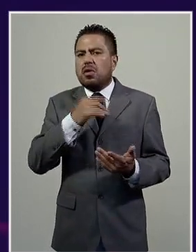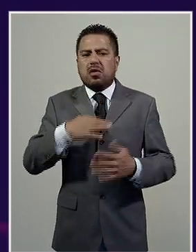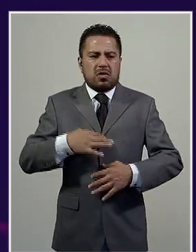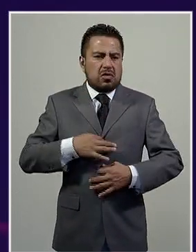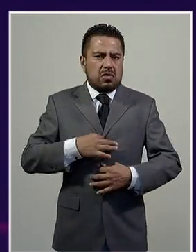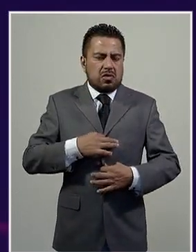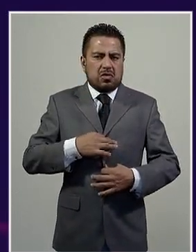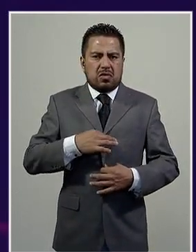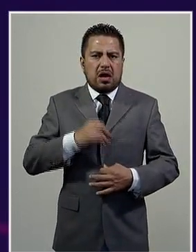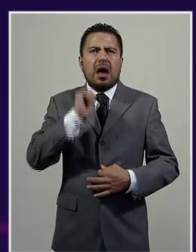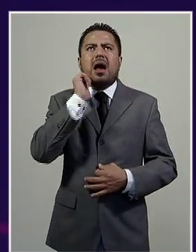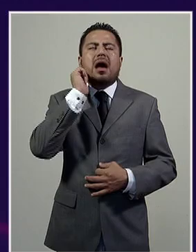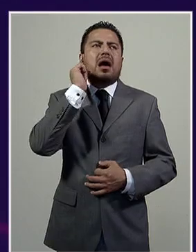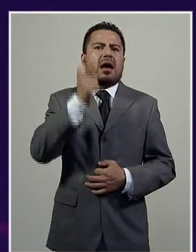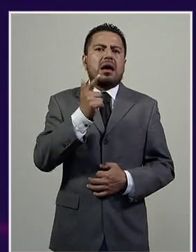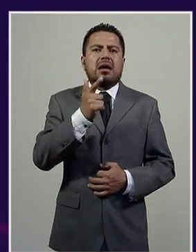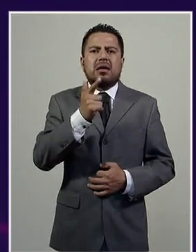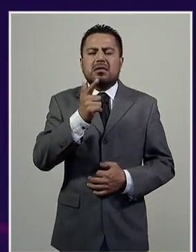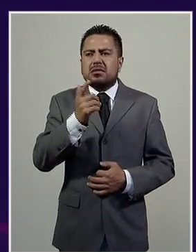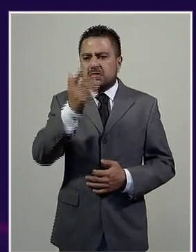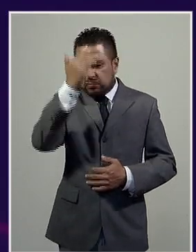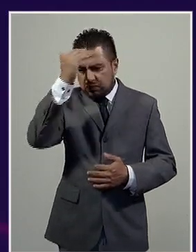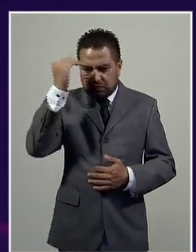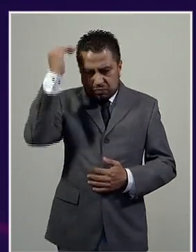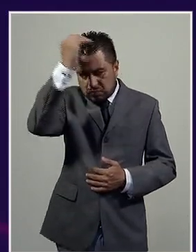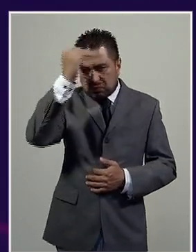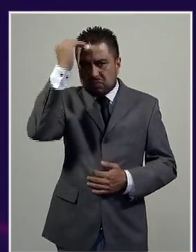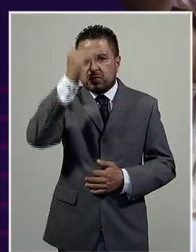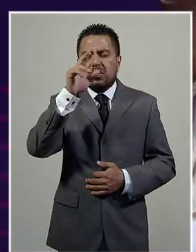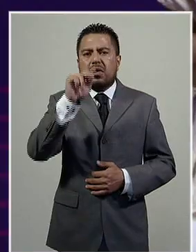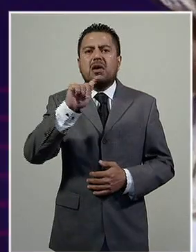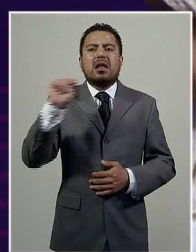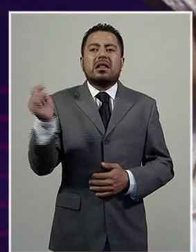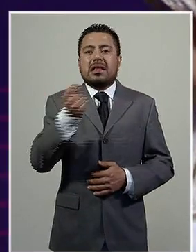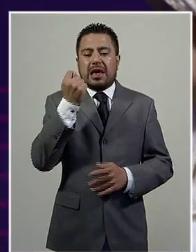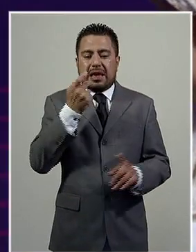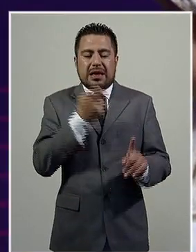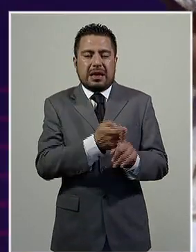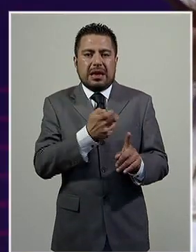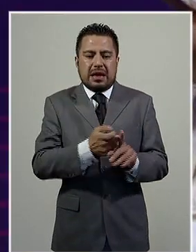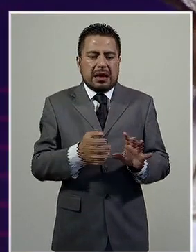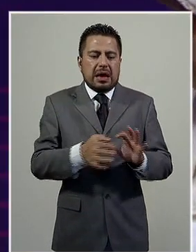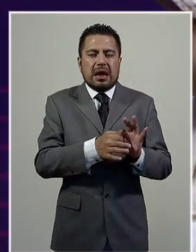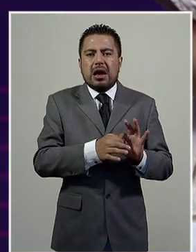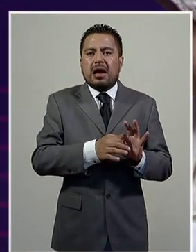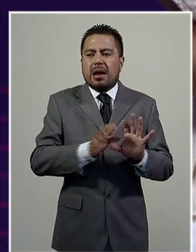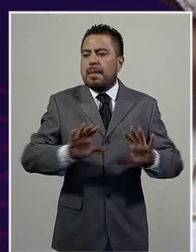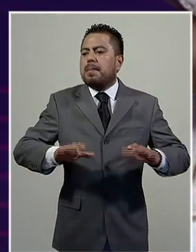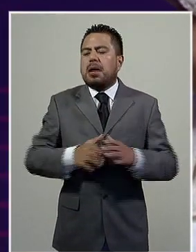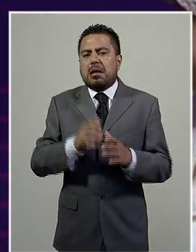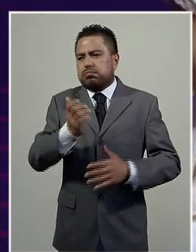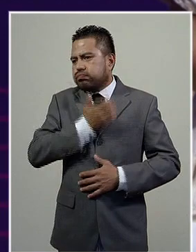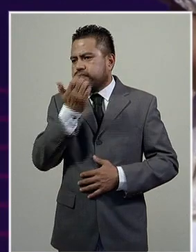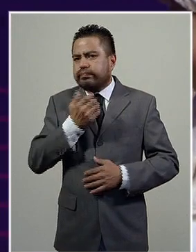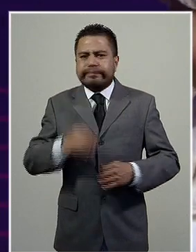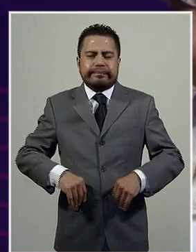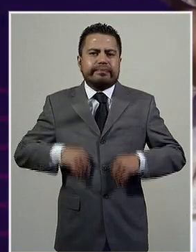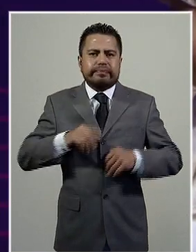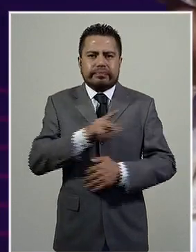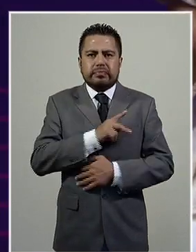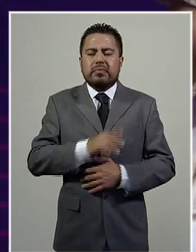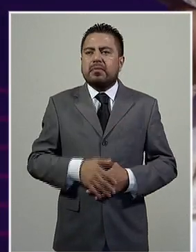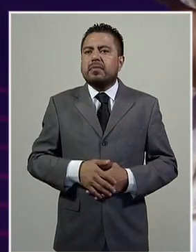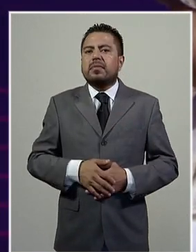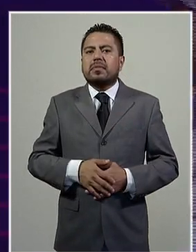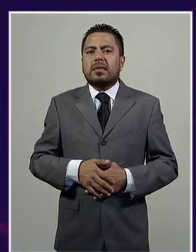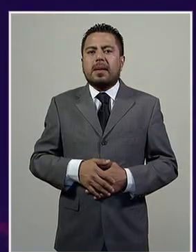ropa y algo que te envuelves en la cabeza, sino que es una tecnología, ¿no? Es parte de nuestra práctica.